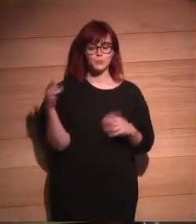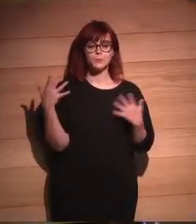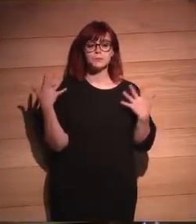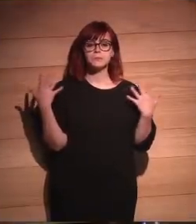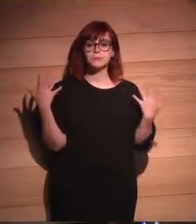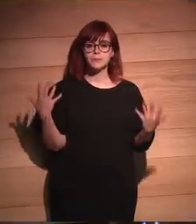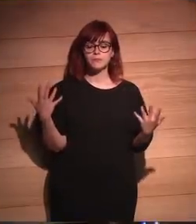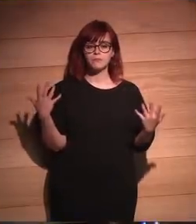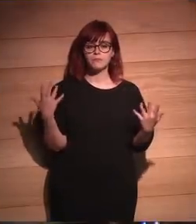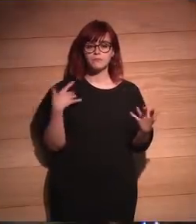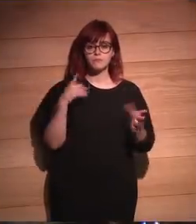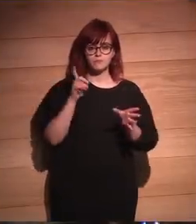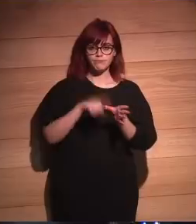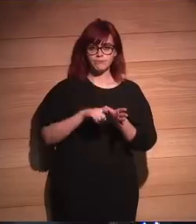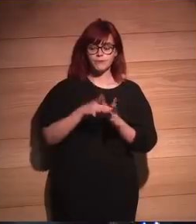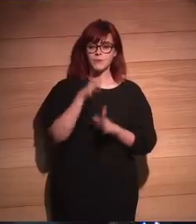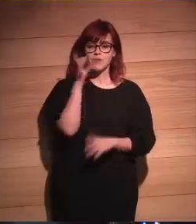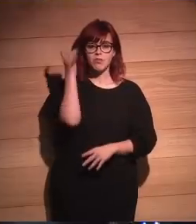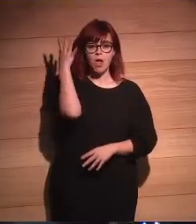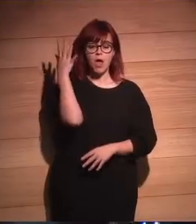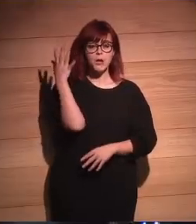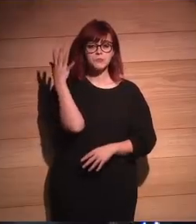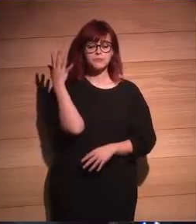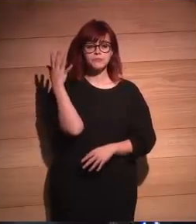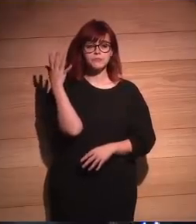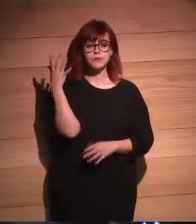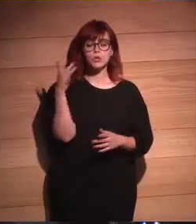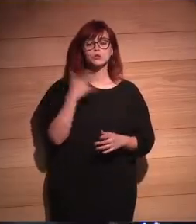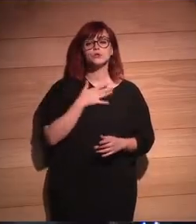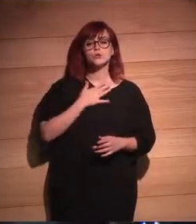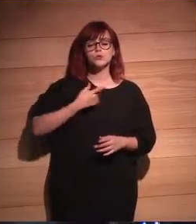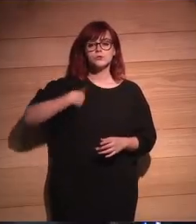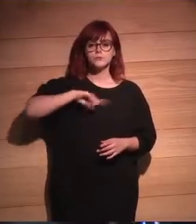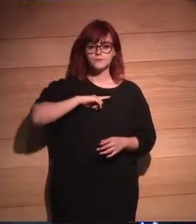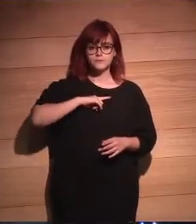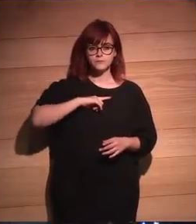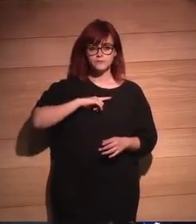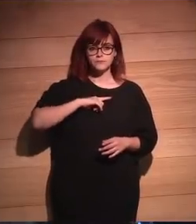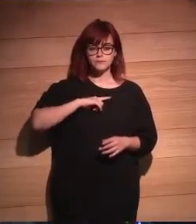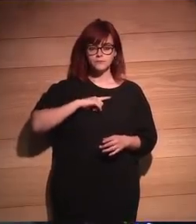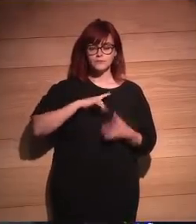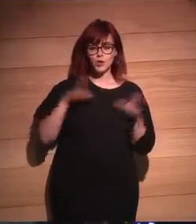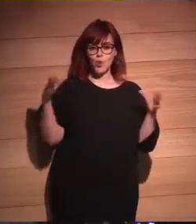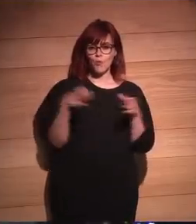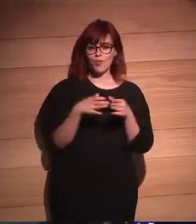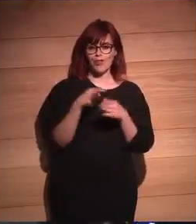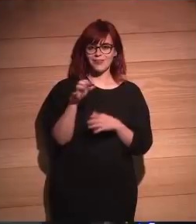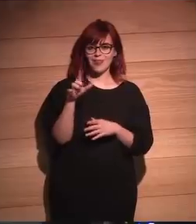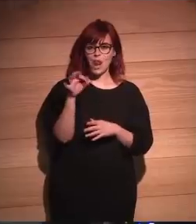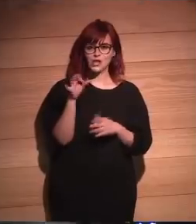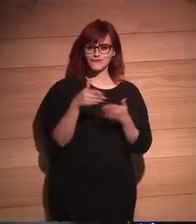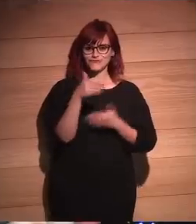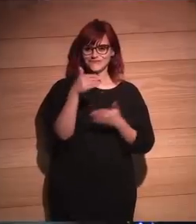Y bueno, me sumo a la idea de que tenemos, casi como comunidad Telos, que fomentar